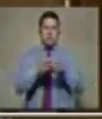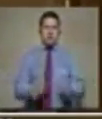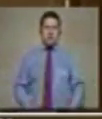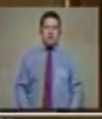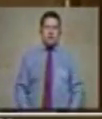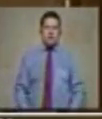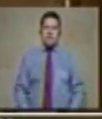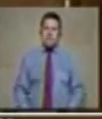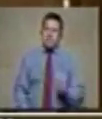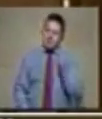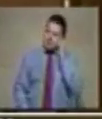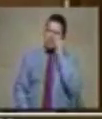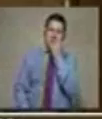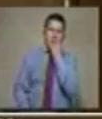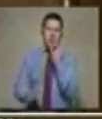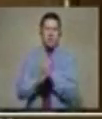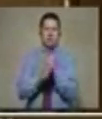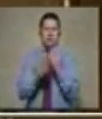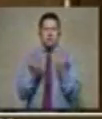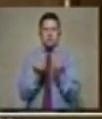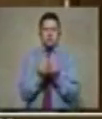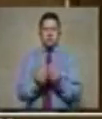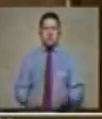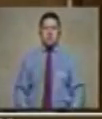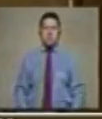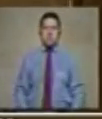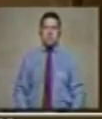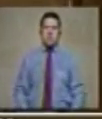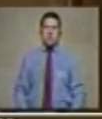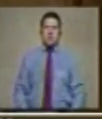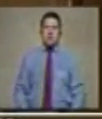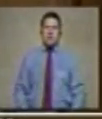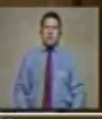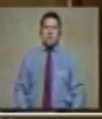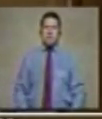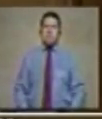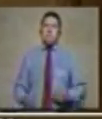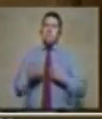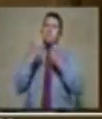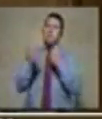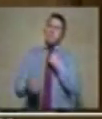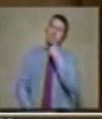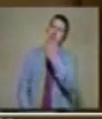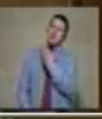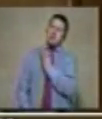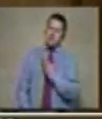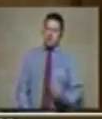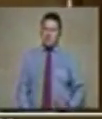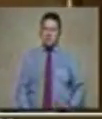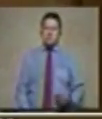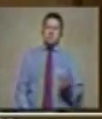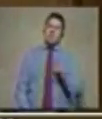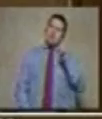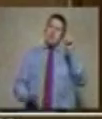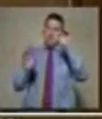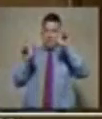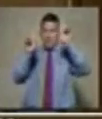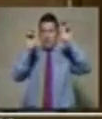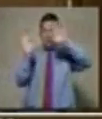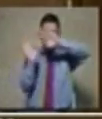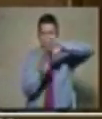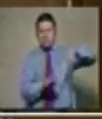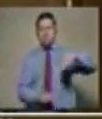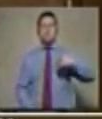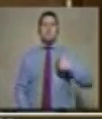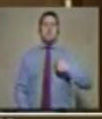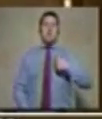utilizándolo o están utilizándolo para hacer un negocio perverso quiero además señor presidente dejar otra constancia por otro tema que me preocupa yo